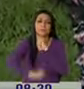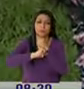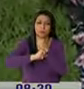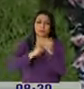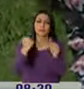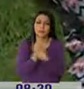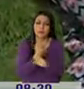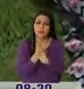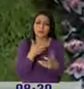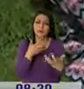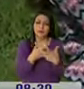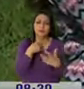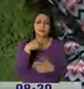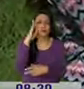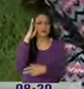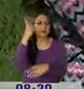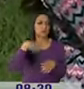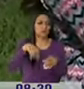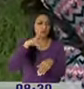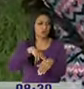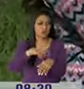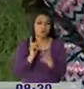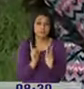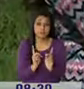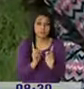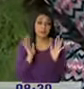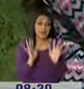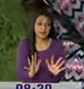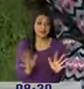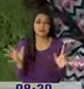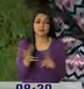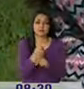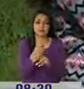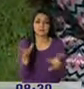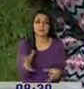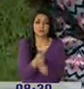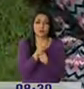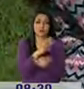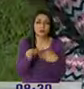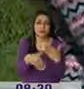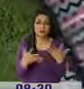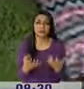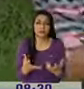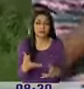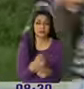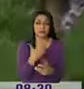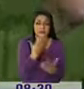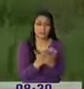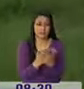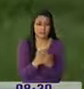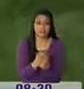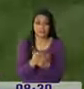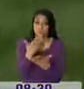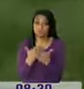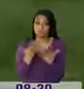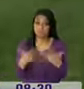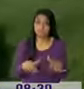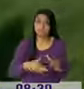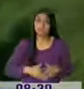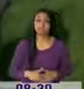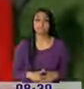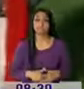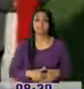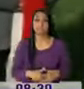trabajen conjuntamente con la Policía Nacional. Únicamente así lograremos la seguridad que todos deseamos en este sector. Muchísimas gracias, ahí lo tenemos